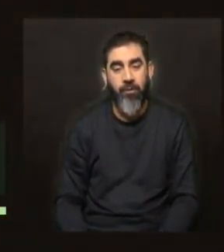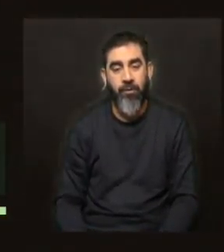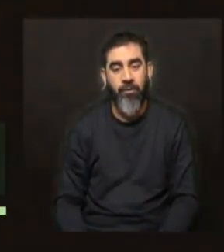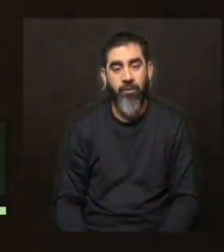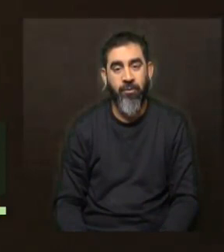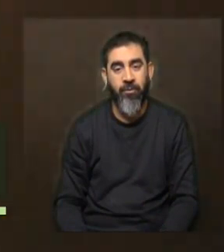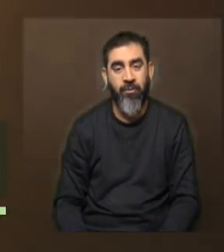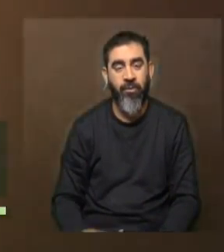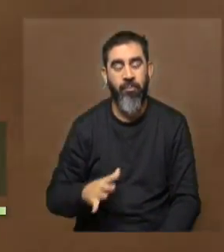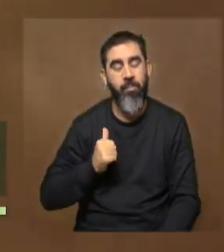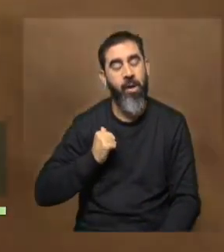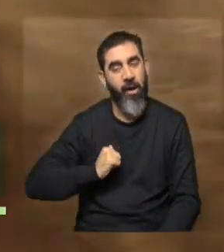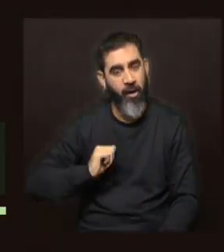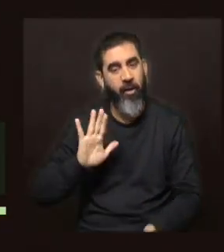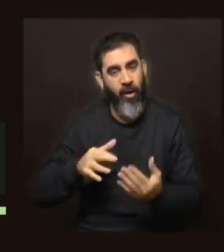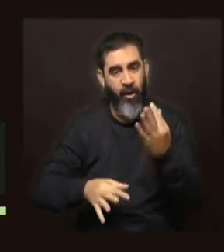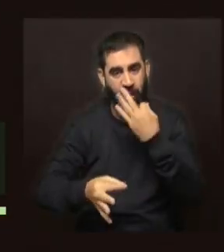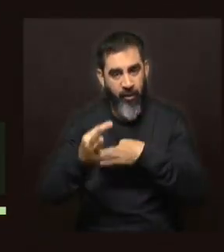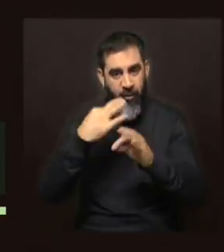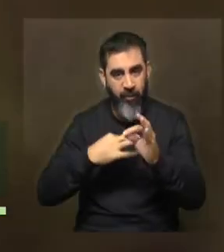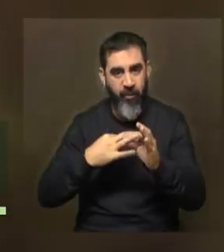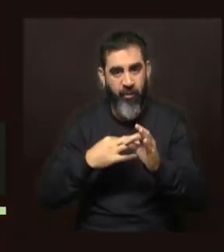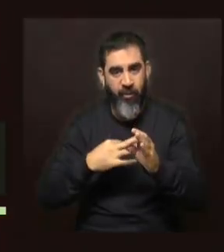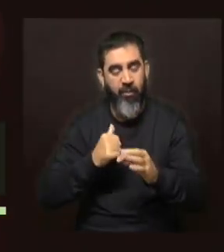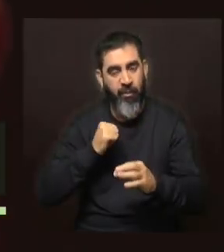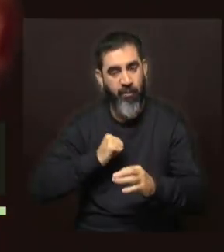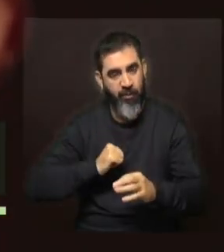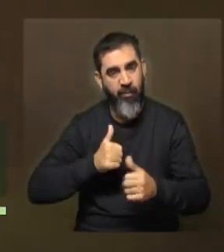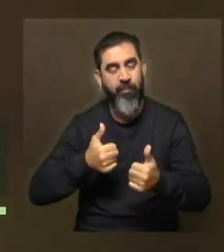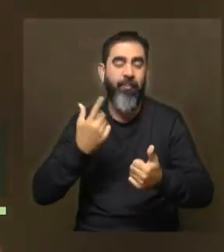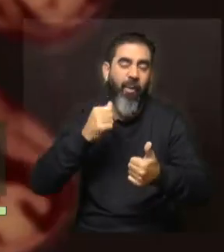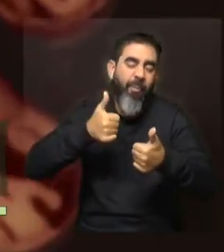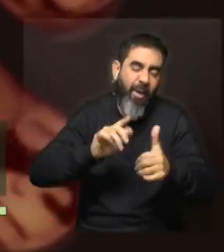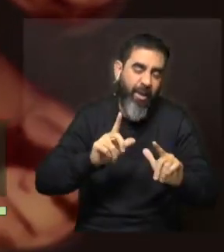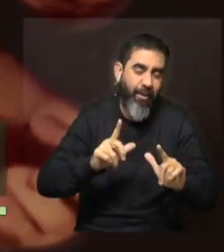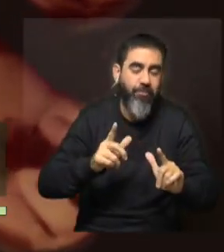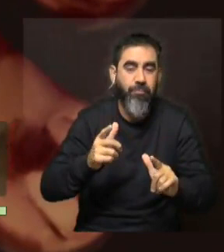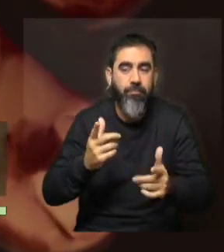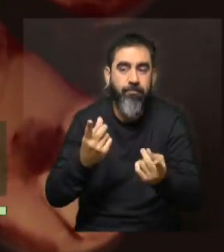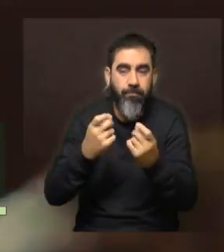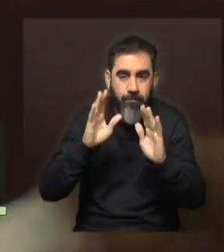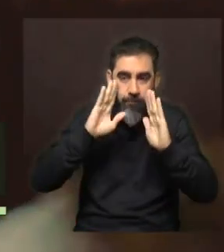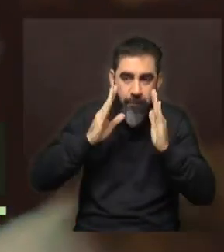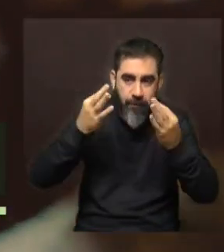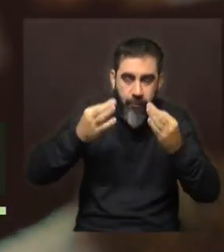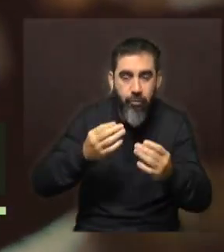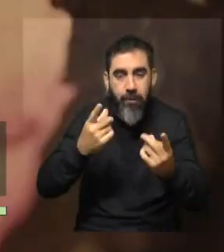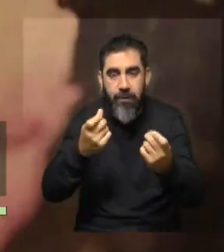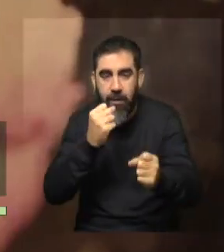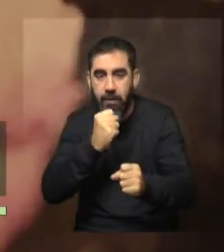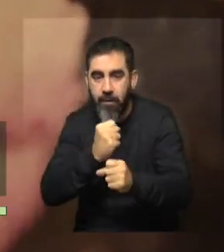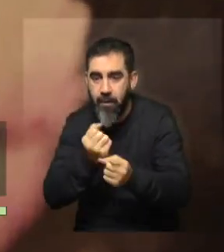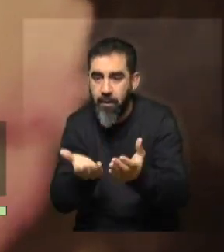me cansa un poco más me cansa bien o sea demanda mucha más atención mucho más trabajo y